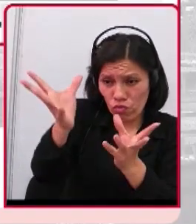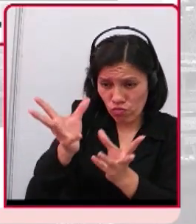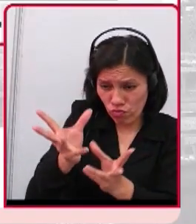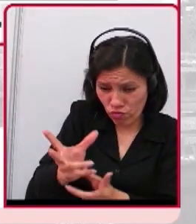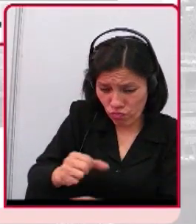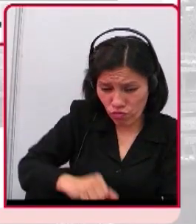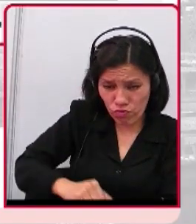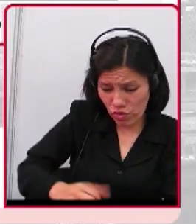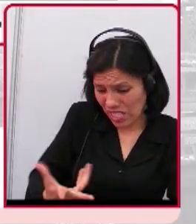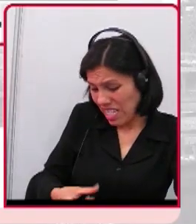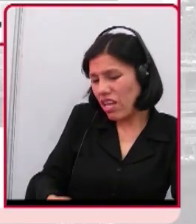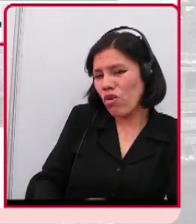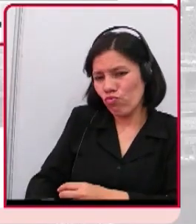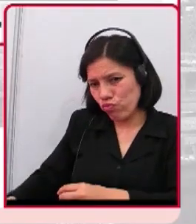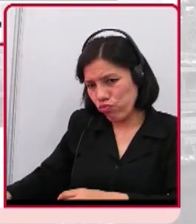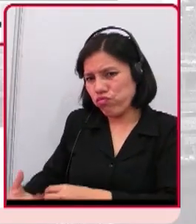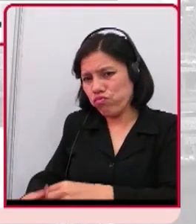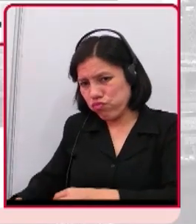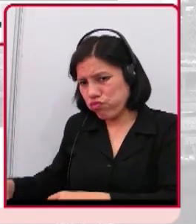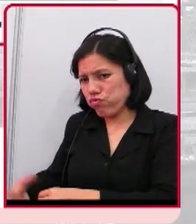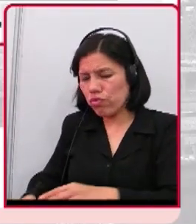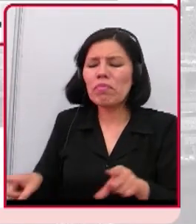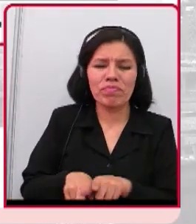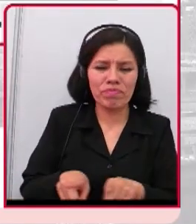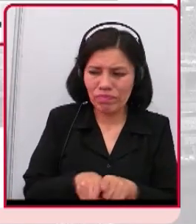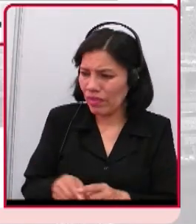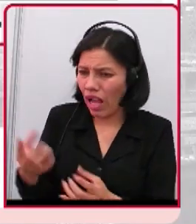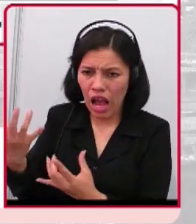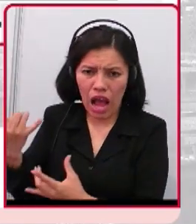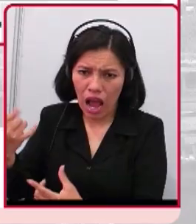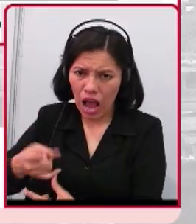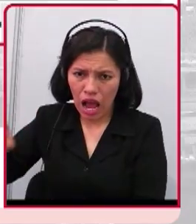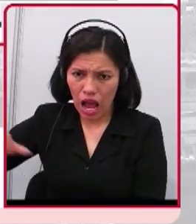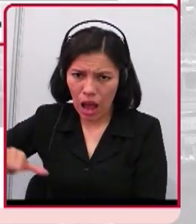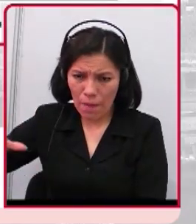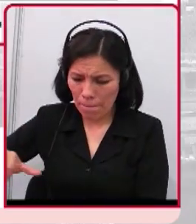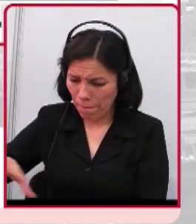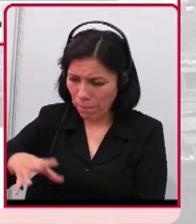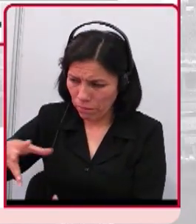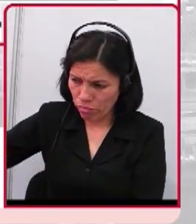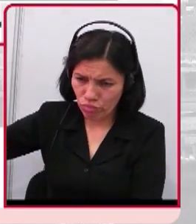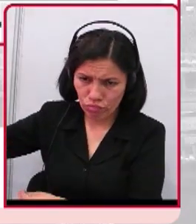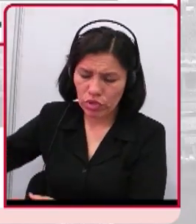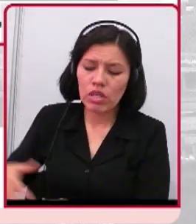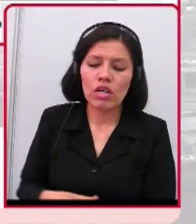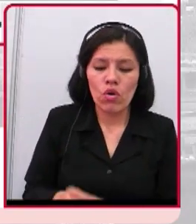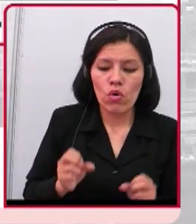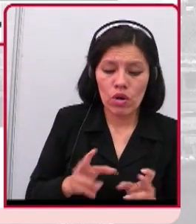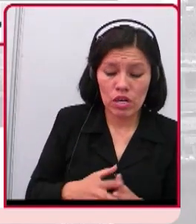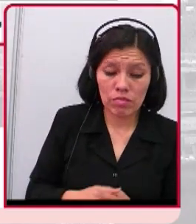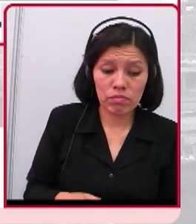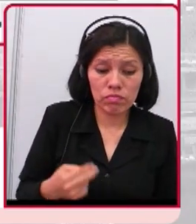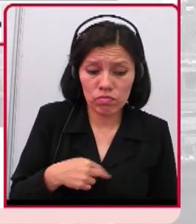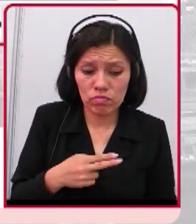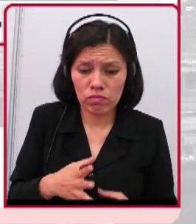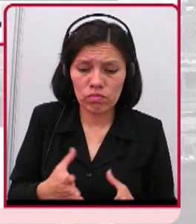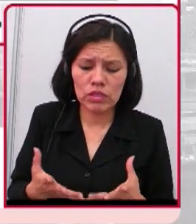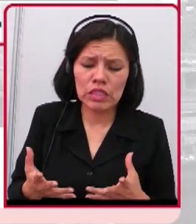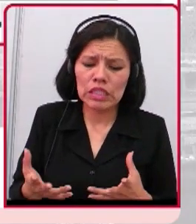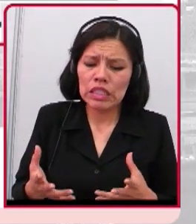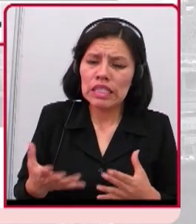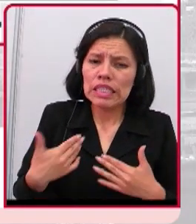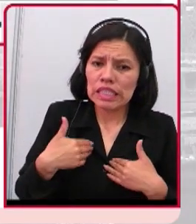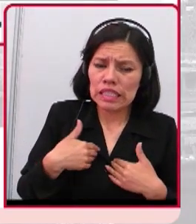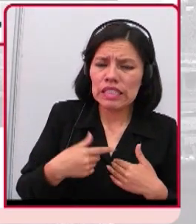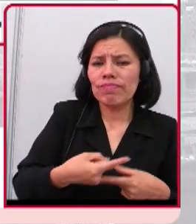restricciones dinámicas. Justamente va de la mano con las reglas que les mostré en la anterior slide. Son la recopilación de acciones que realiza